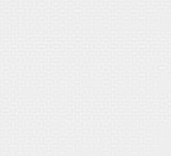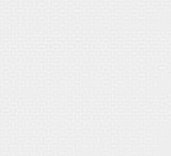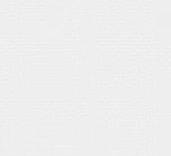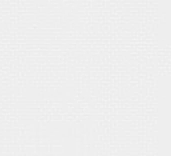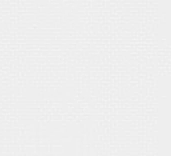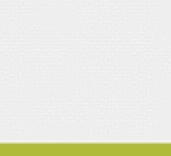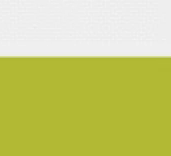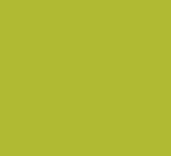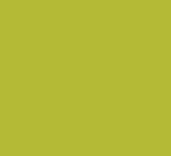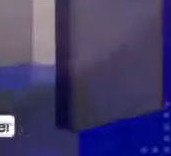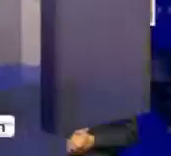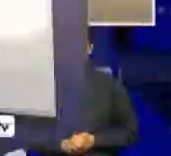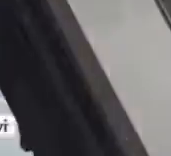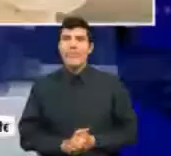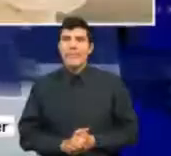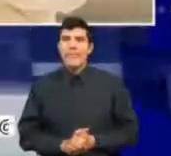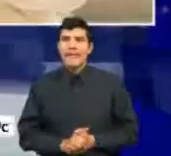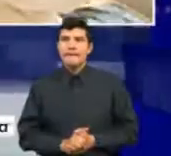canaltro.com.